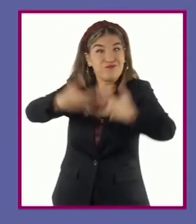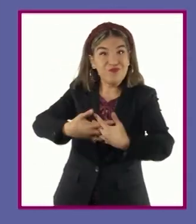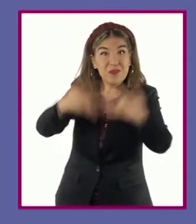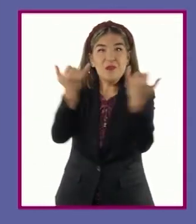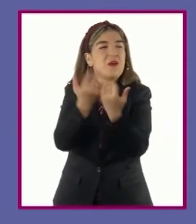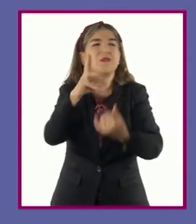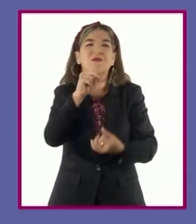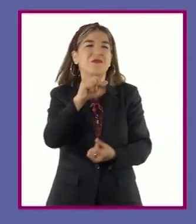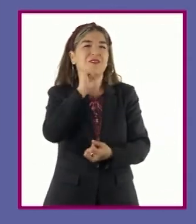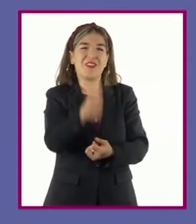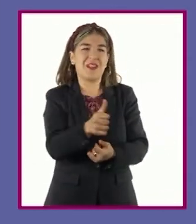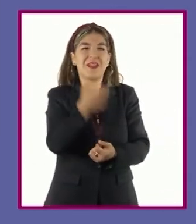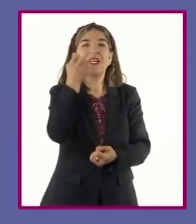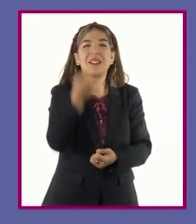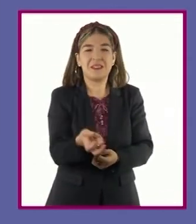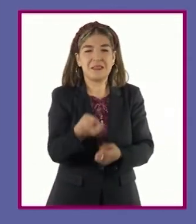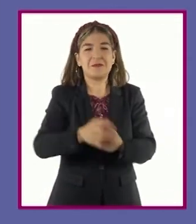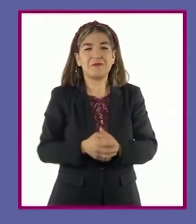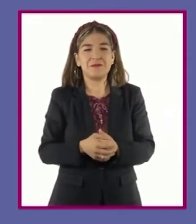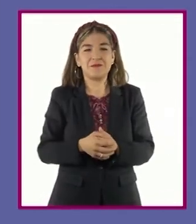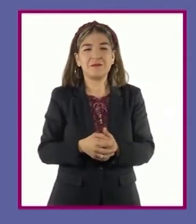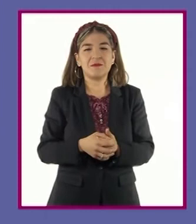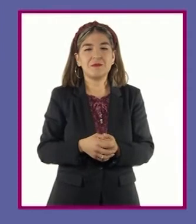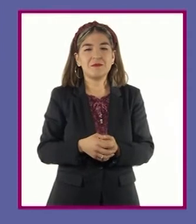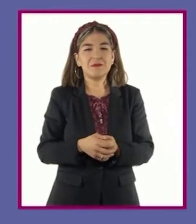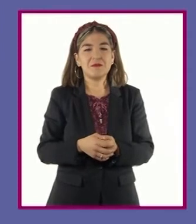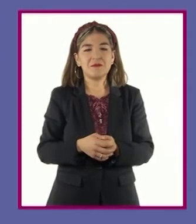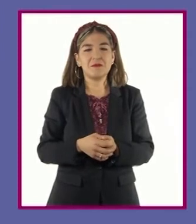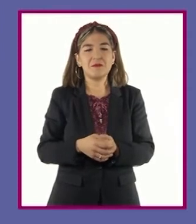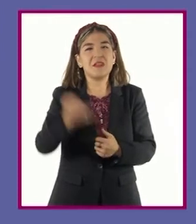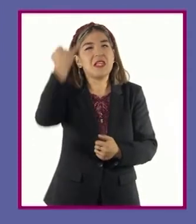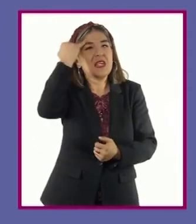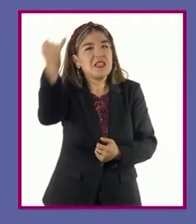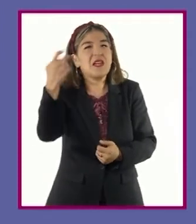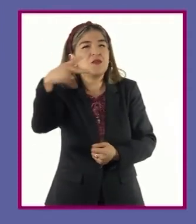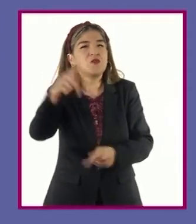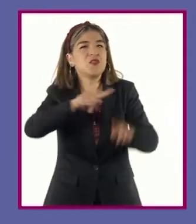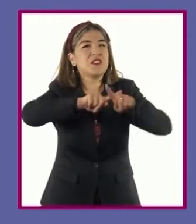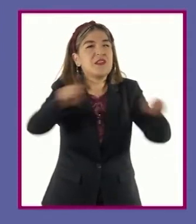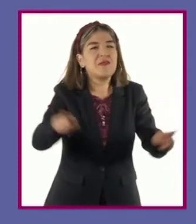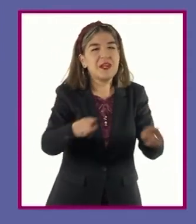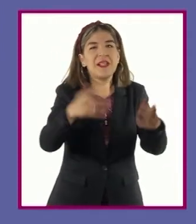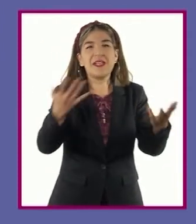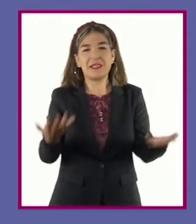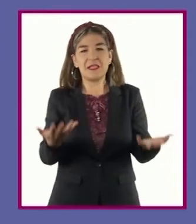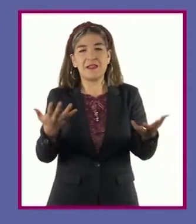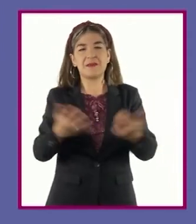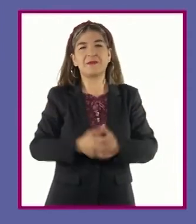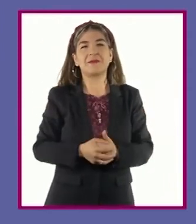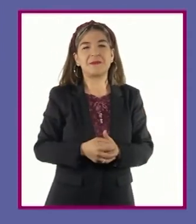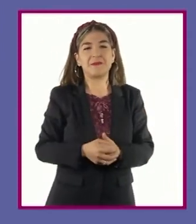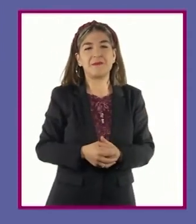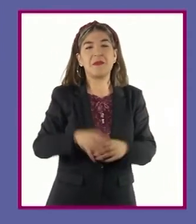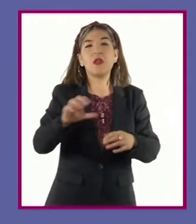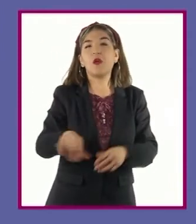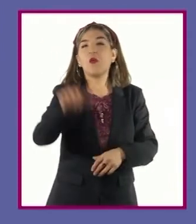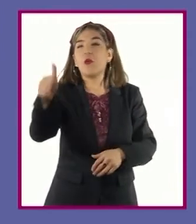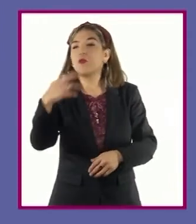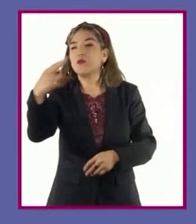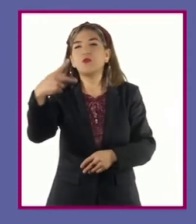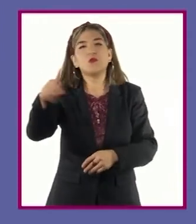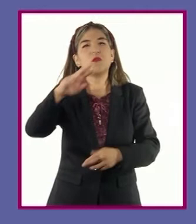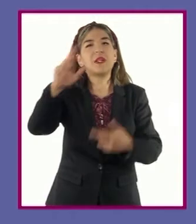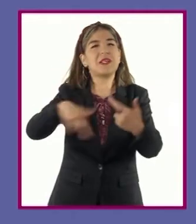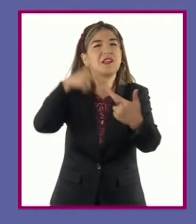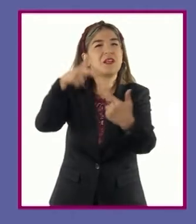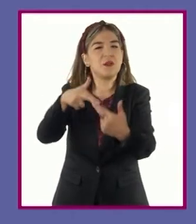están con diversa mentalidad o con diversa manera de pensar porque corresponden a otras regiones del